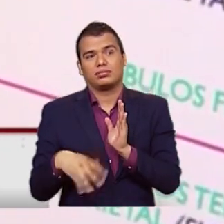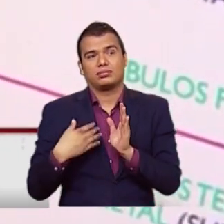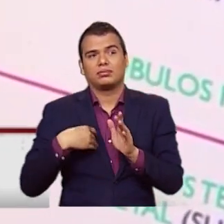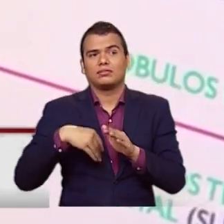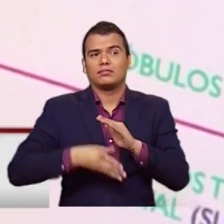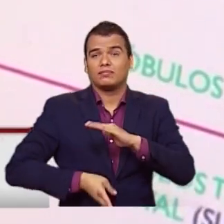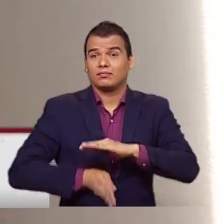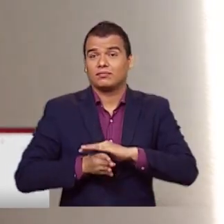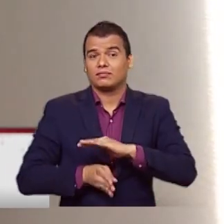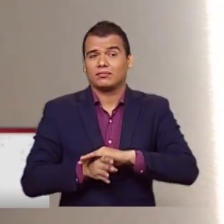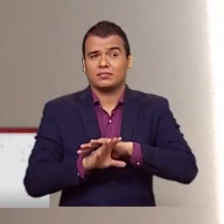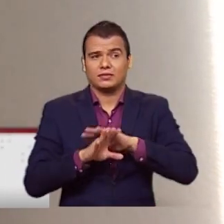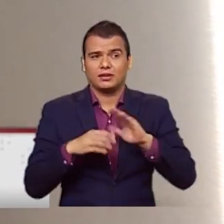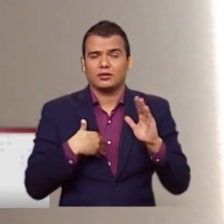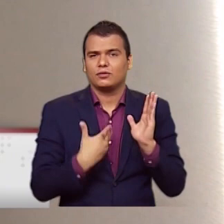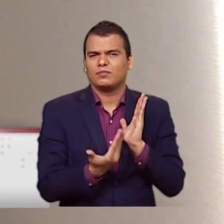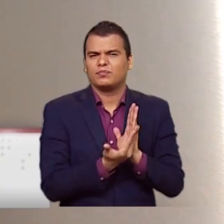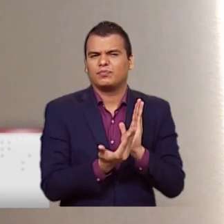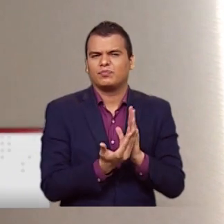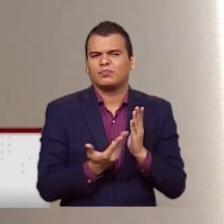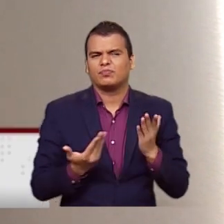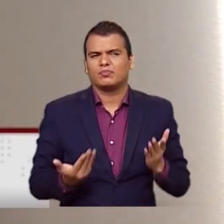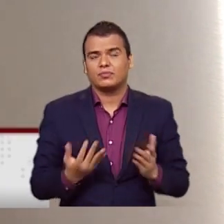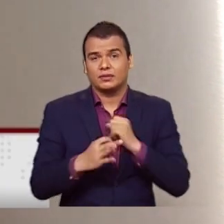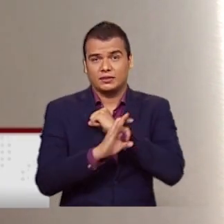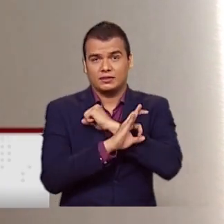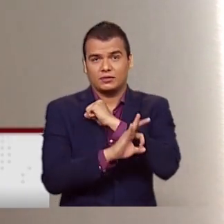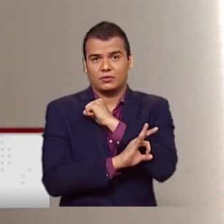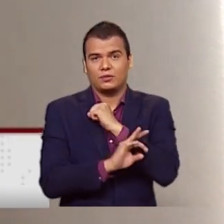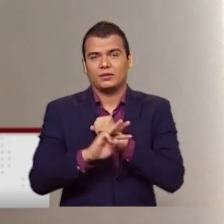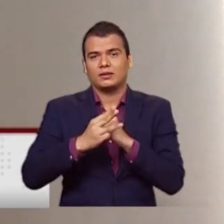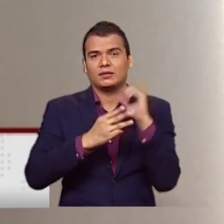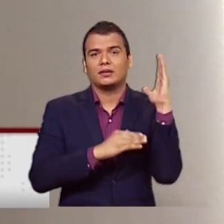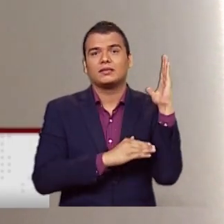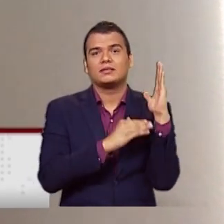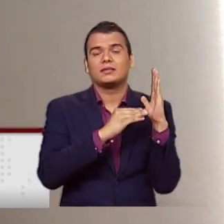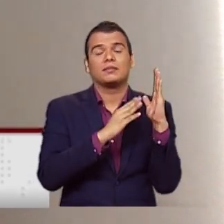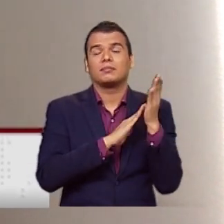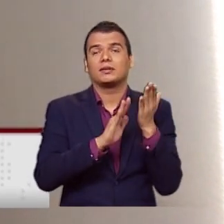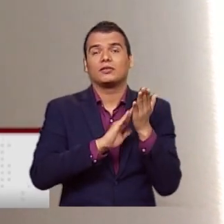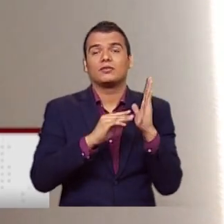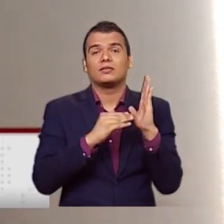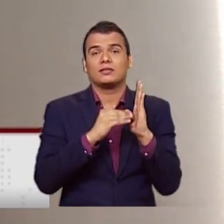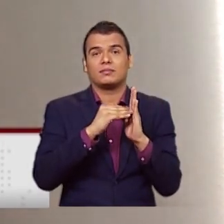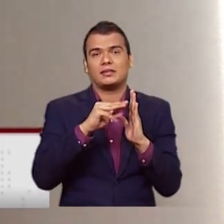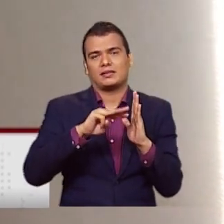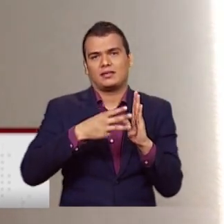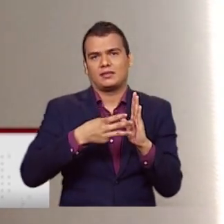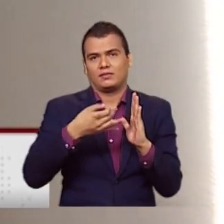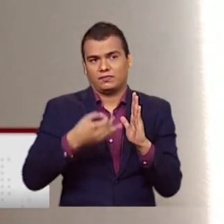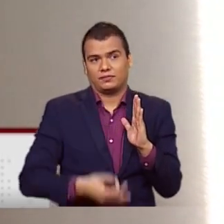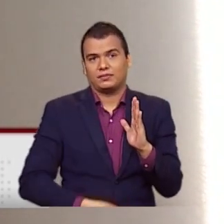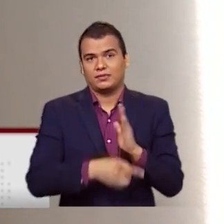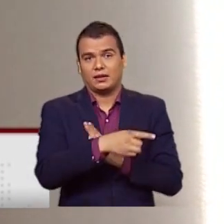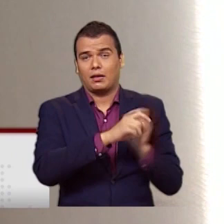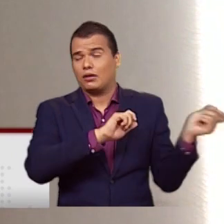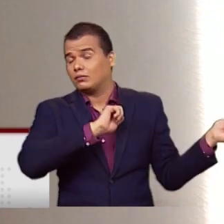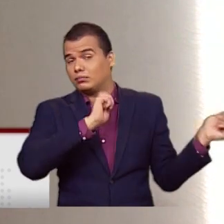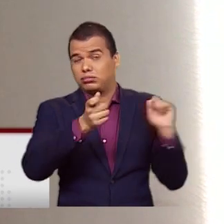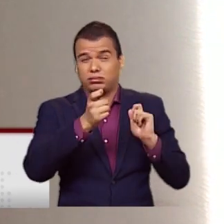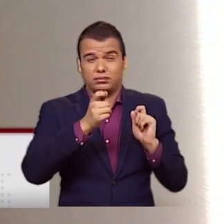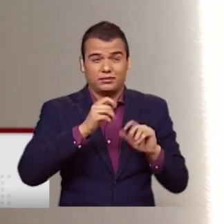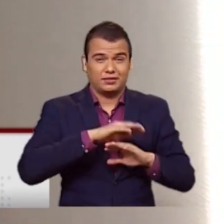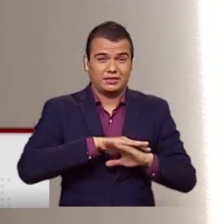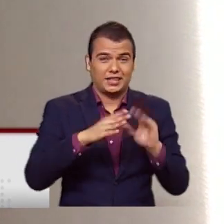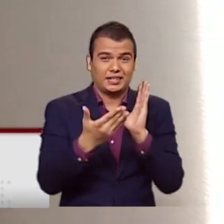parado. Yo también estudio, soy estudiante de psicología de tercer semestre. También cambió muchísimo la dinámica en la que